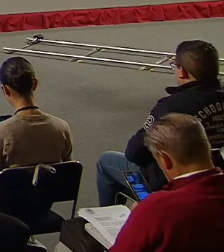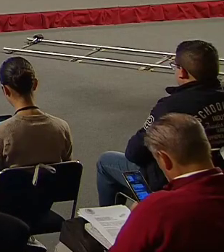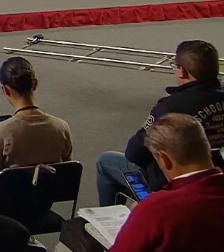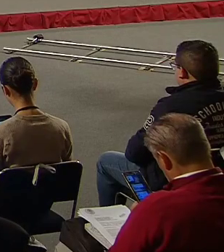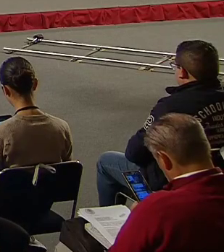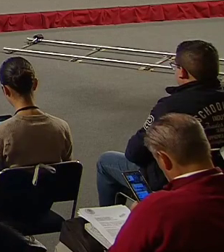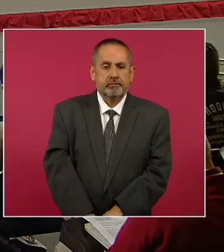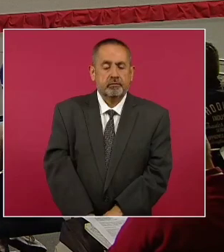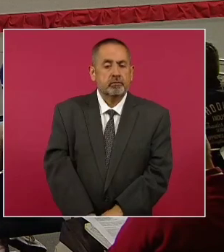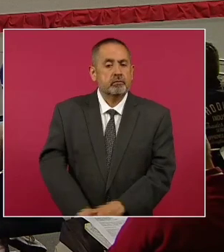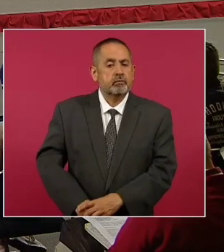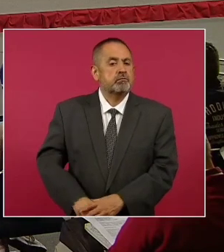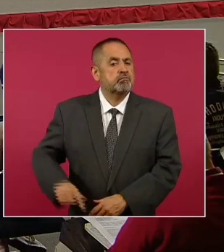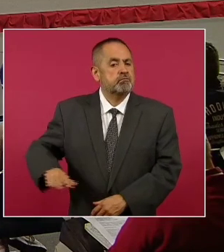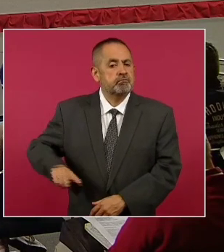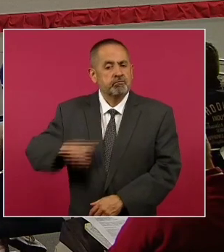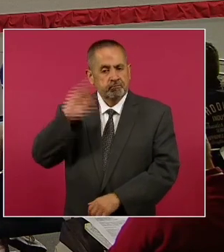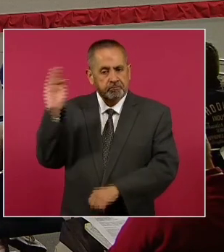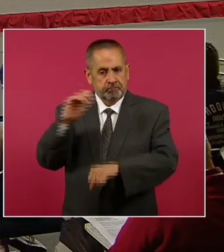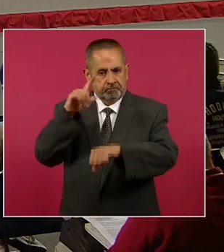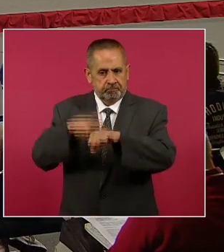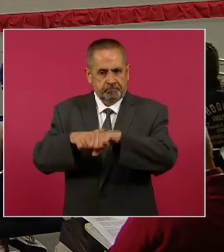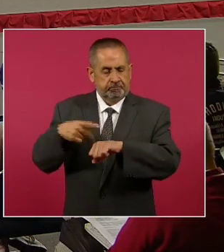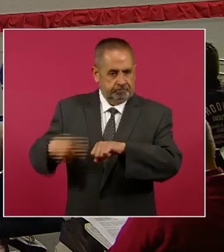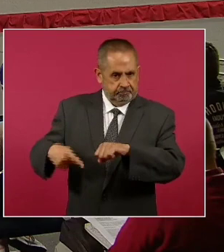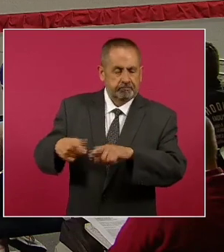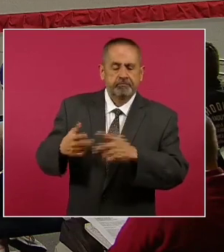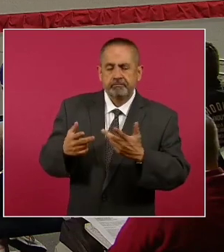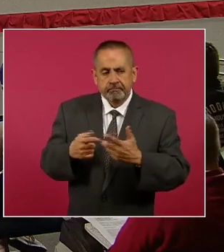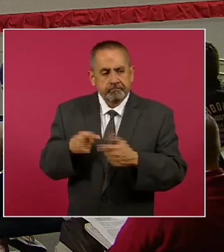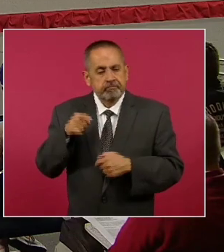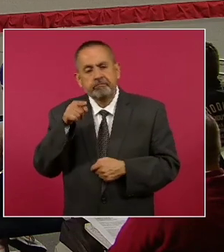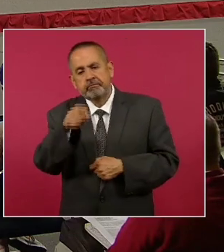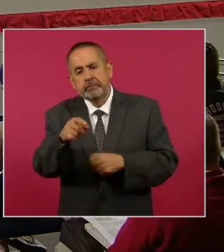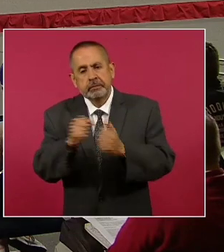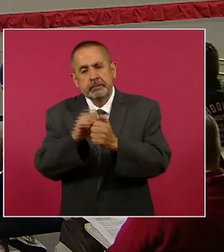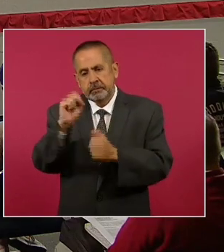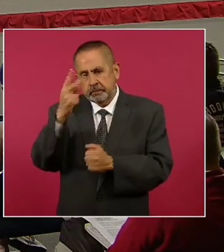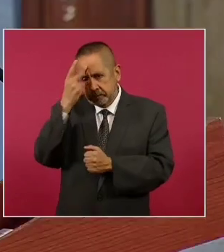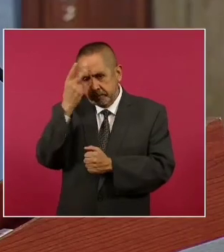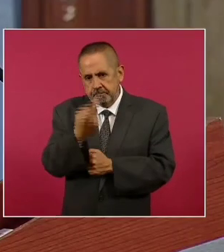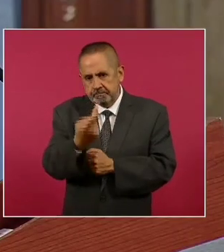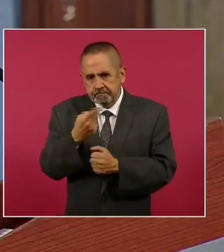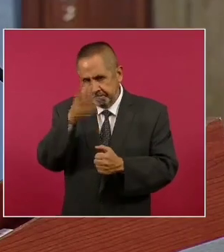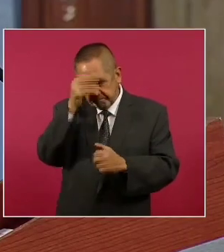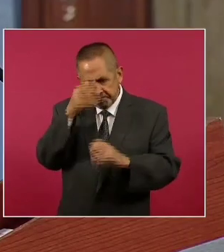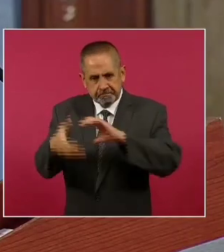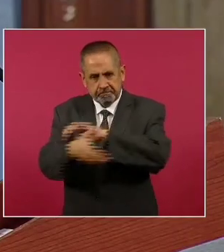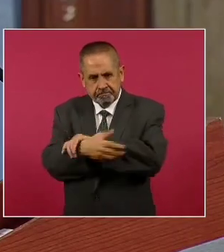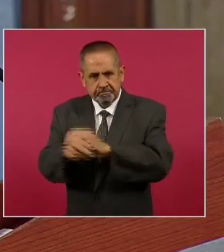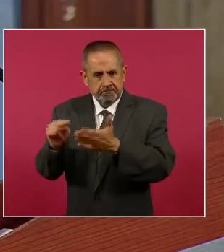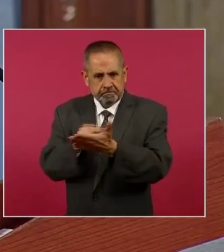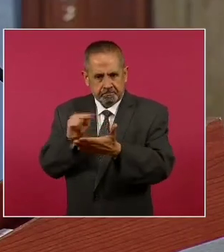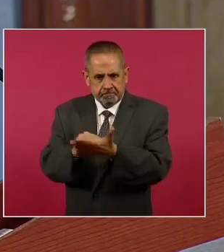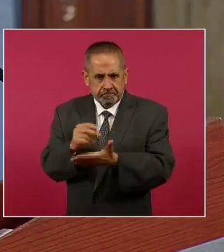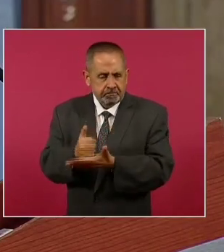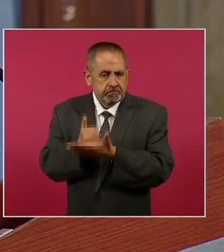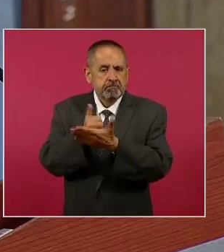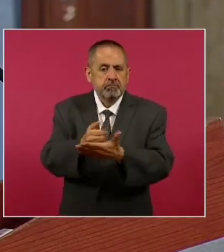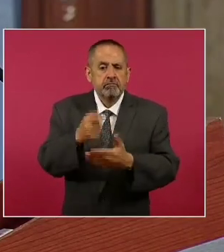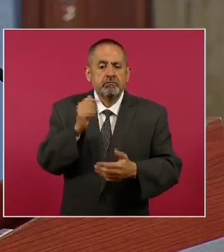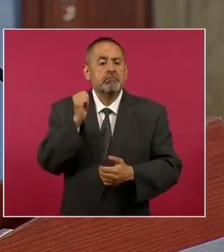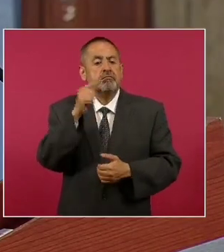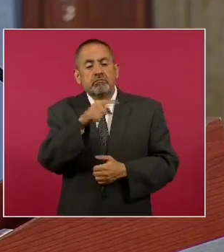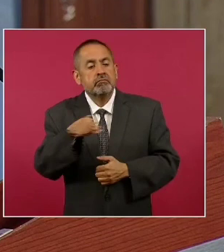El gobierno federal establecerá un convenio con el estado de San Luis Potosí para apoyar con el suministro de agua en